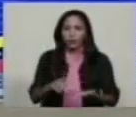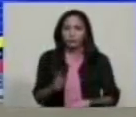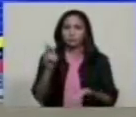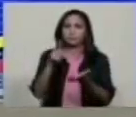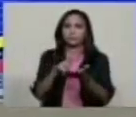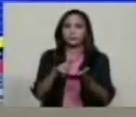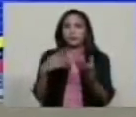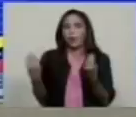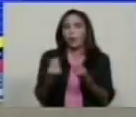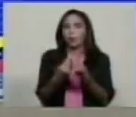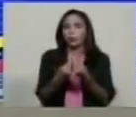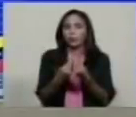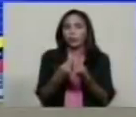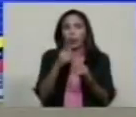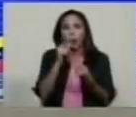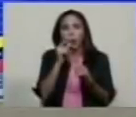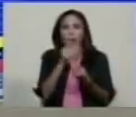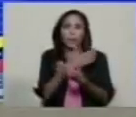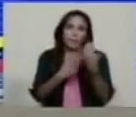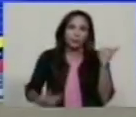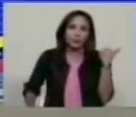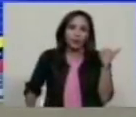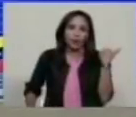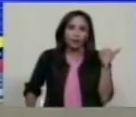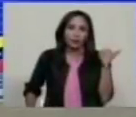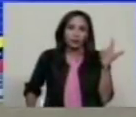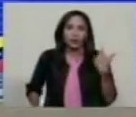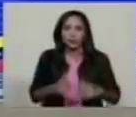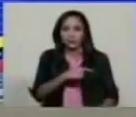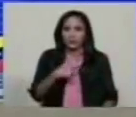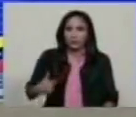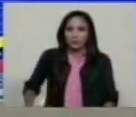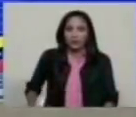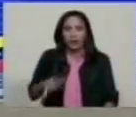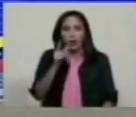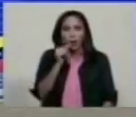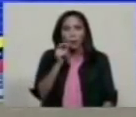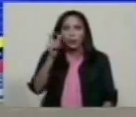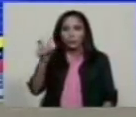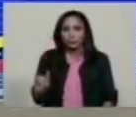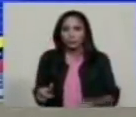junto a nuestro hermano y compañero, presidente Xi Jinping.